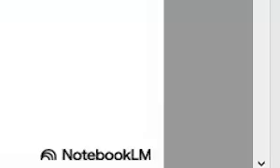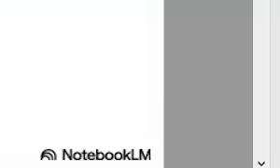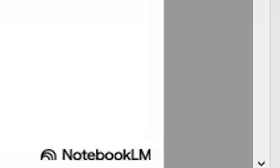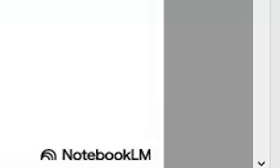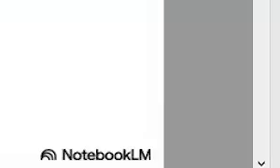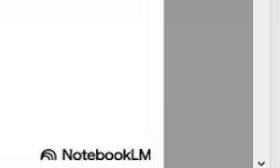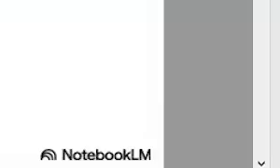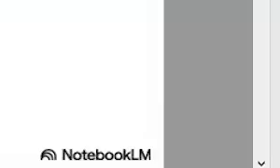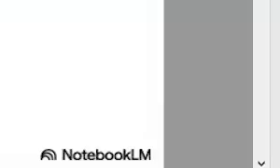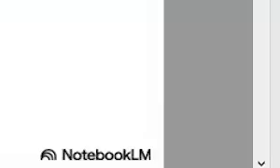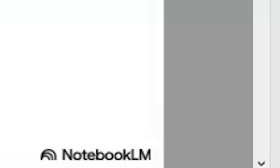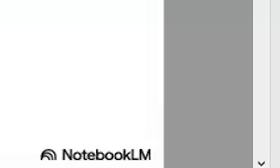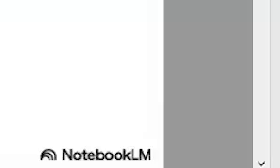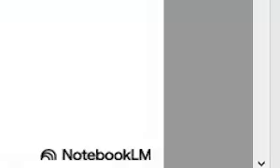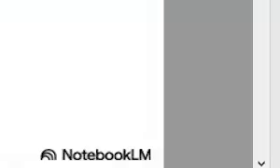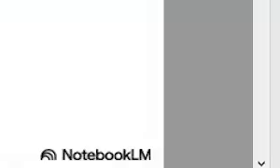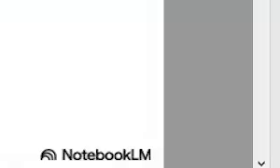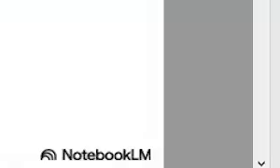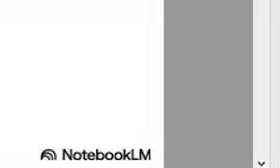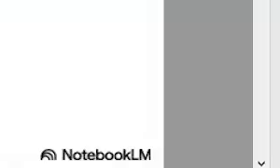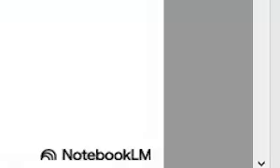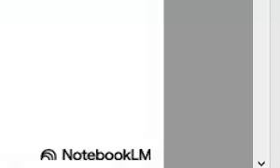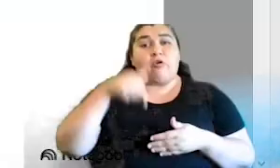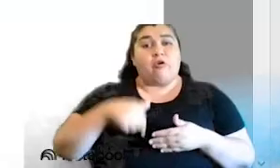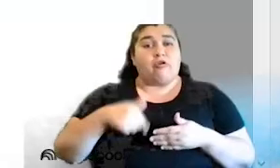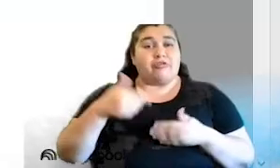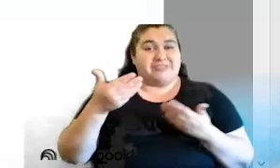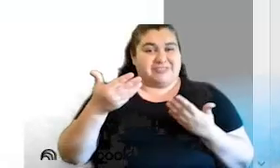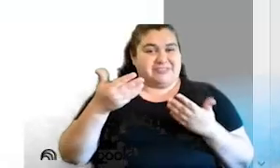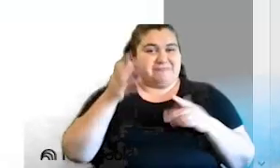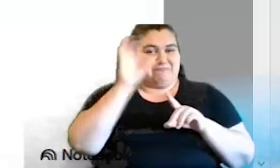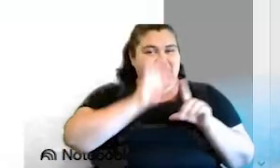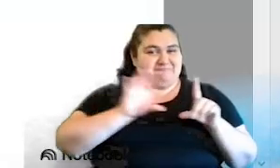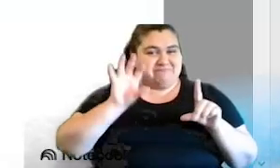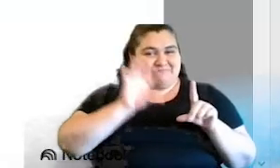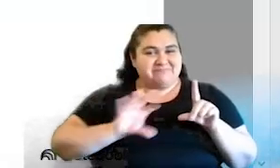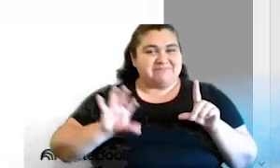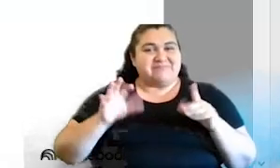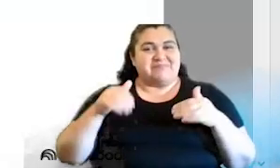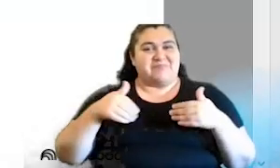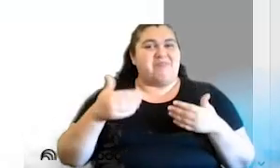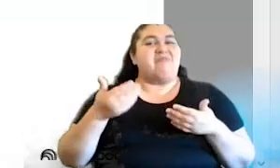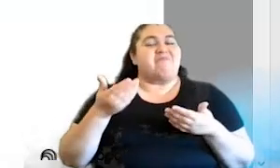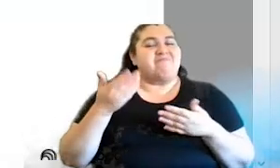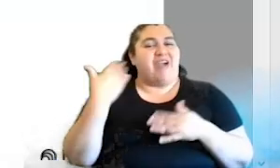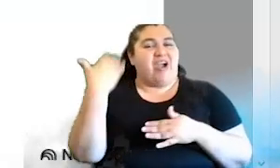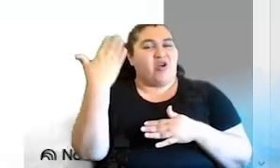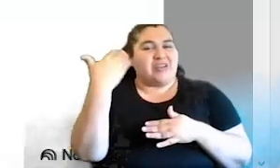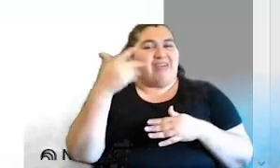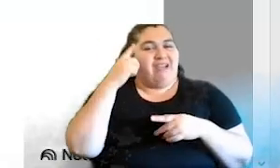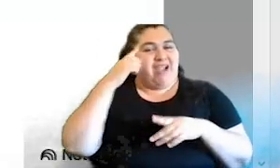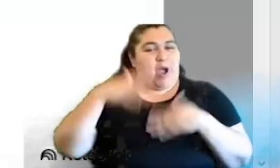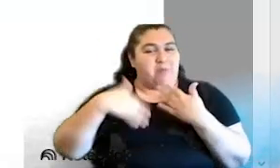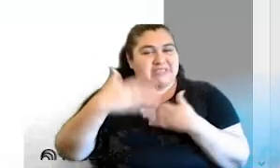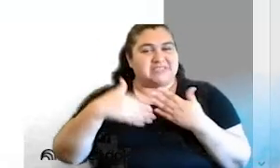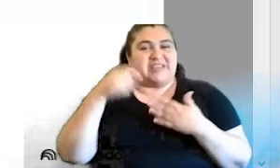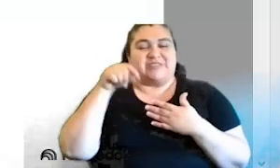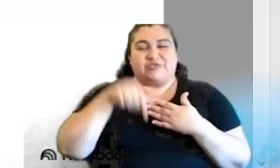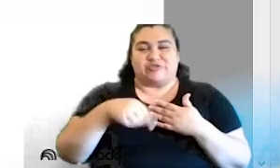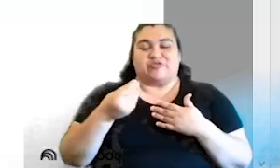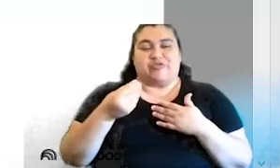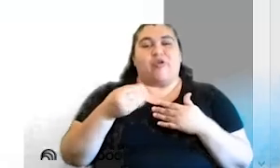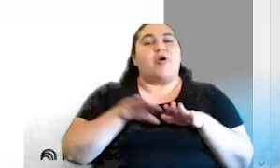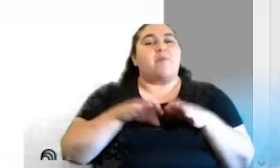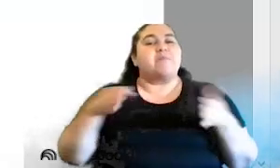Buenas tardes a todos y a todas. Hoy nos encontramos en una nueva jornada de capacitación organizada por la Mesa